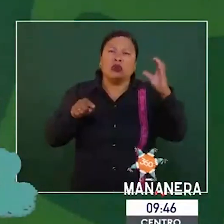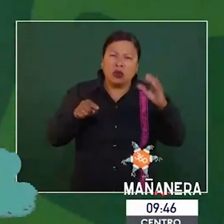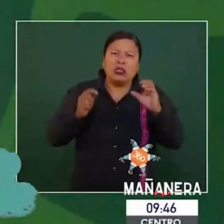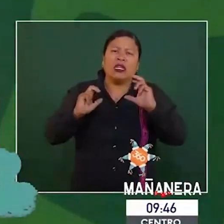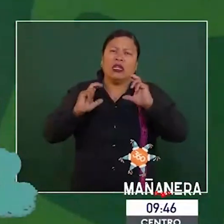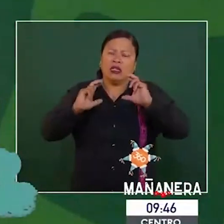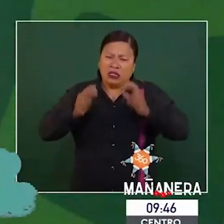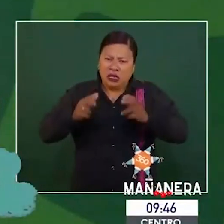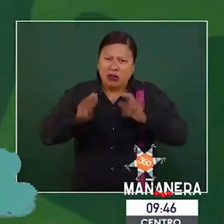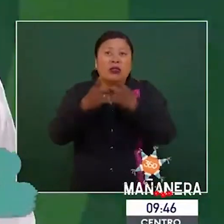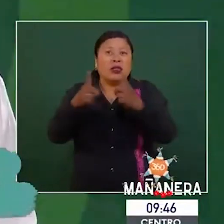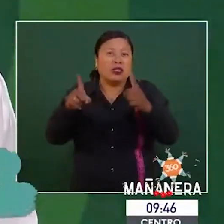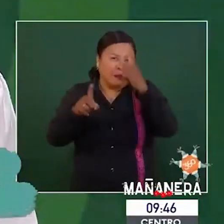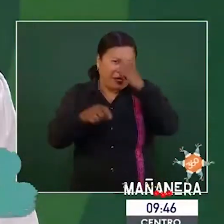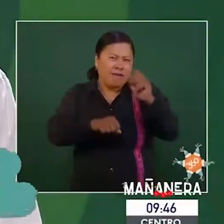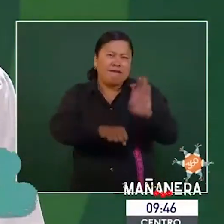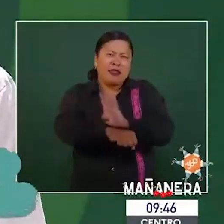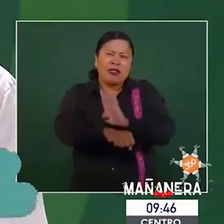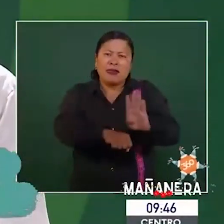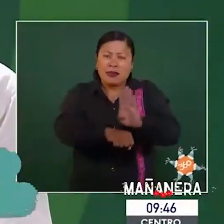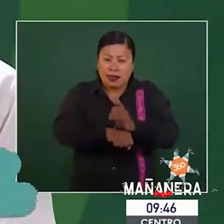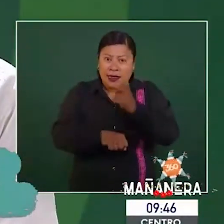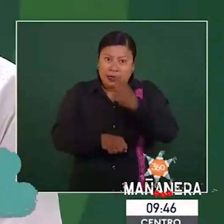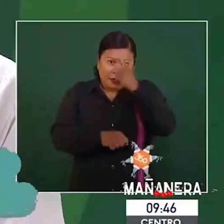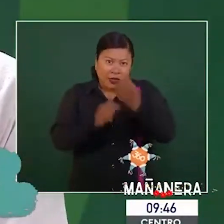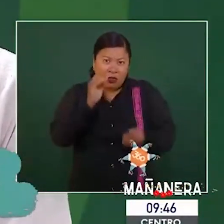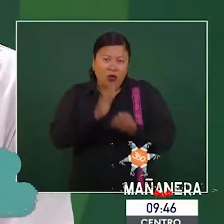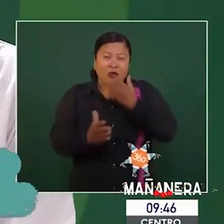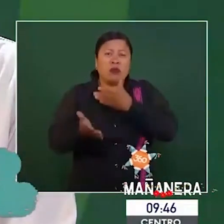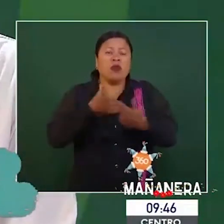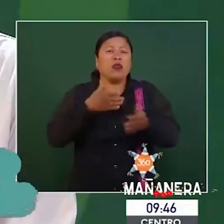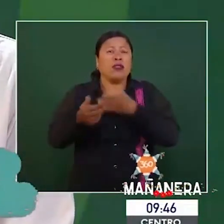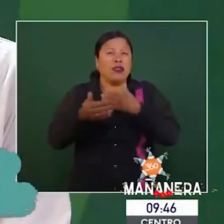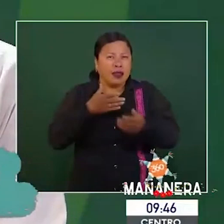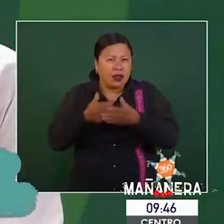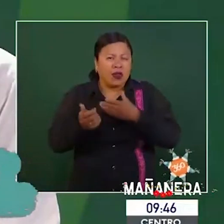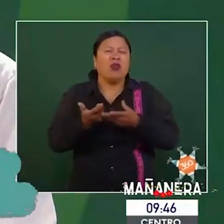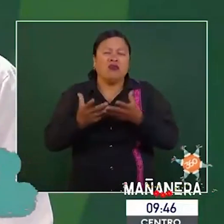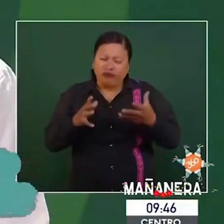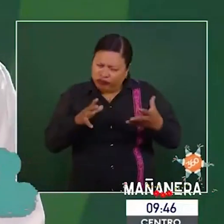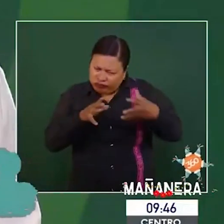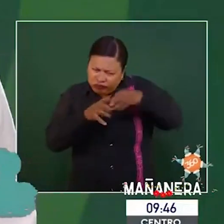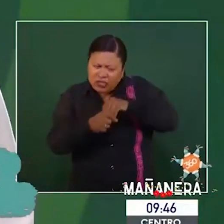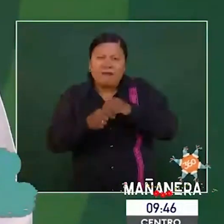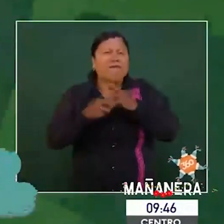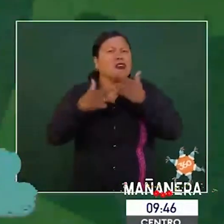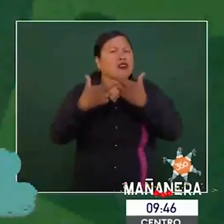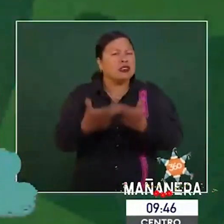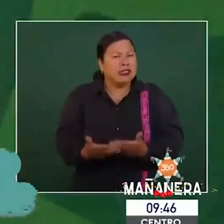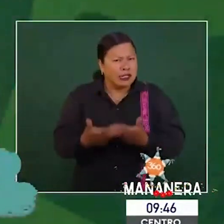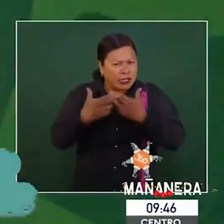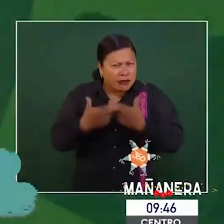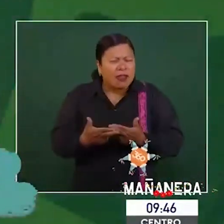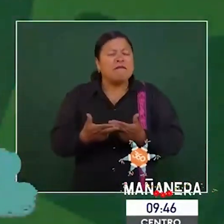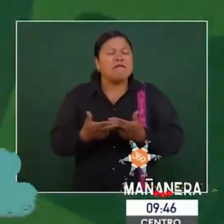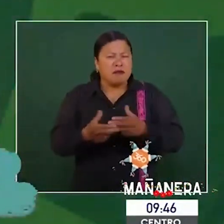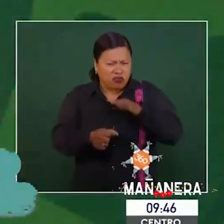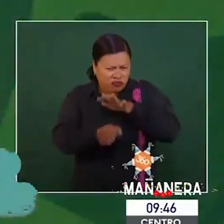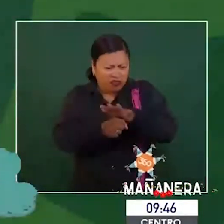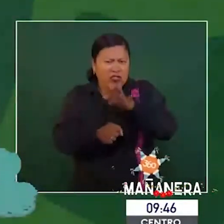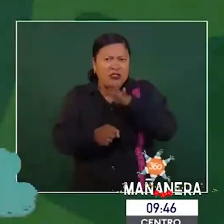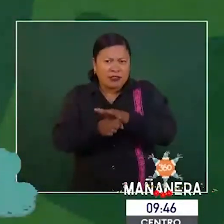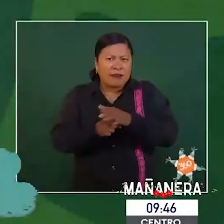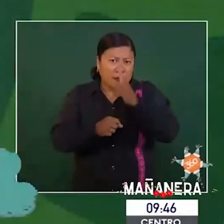Puerto Chiapas y Dos Bocas, dar forma a un modelo alternativo, integral, sustentable, sostenible